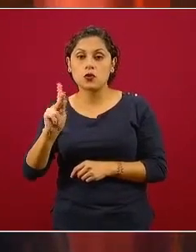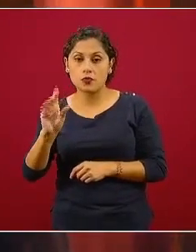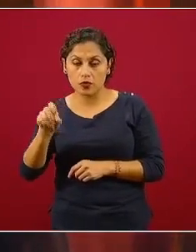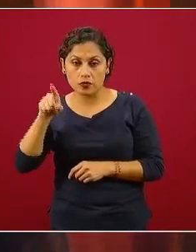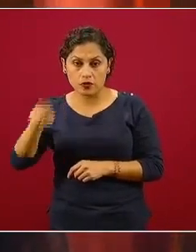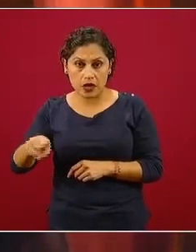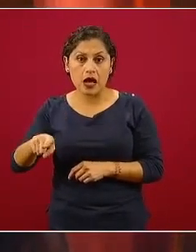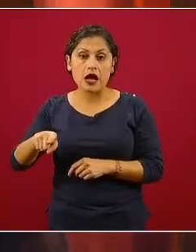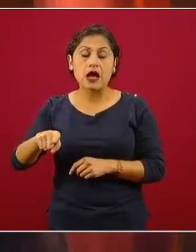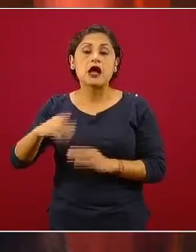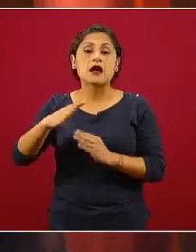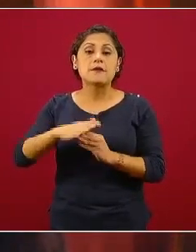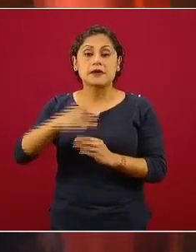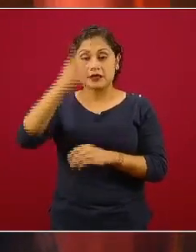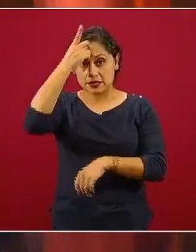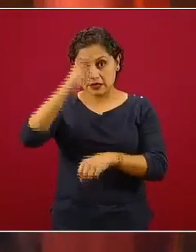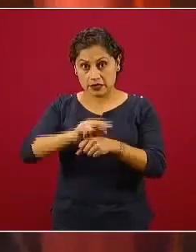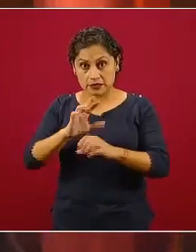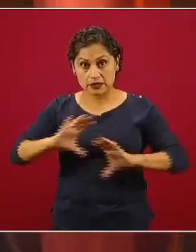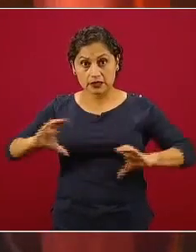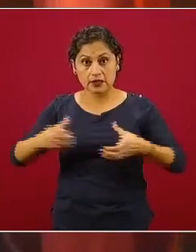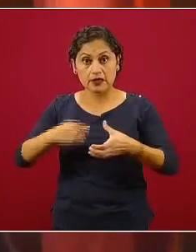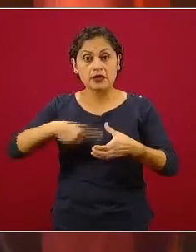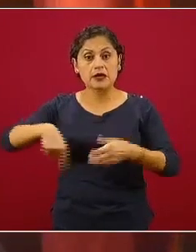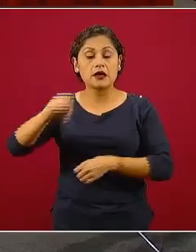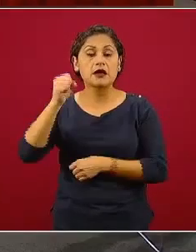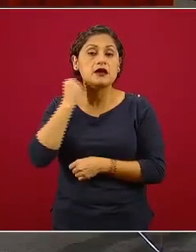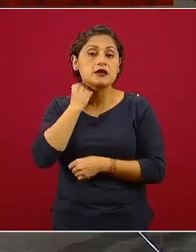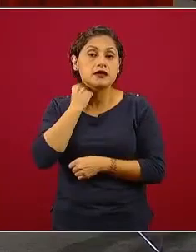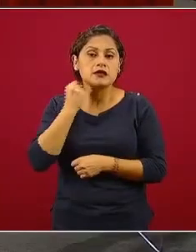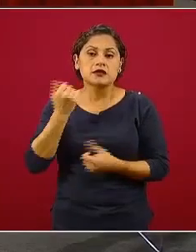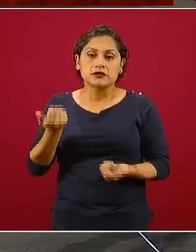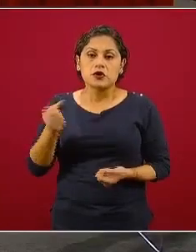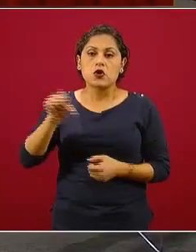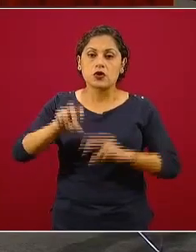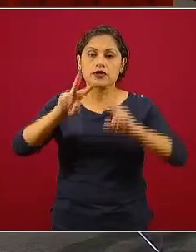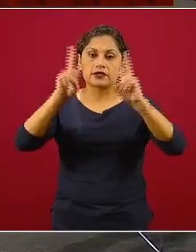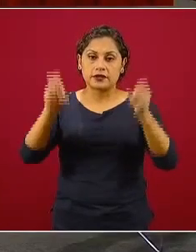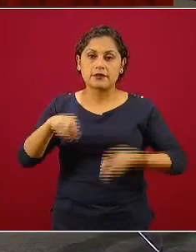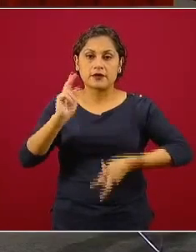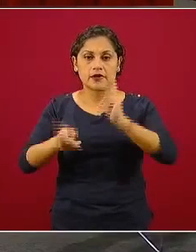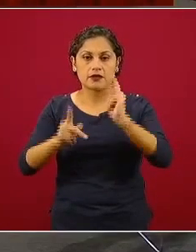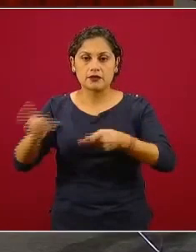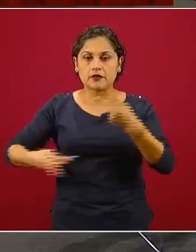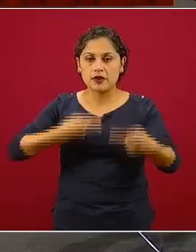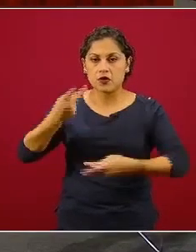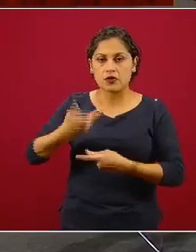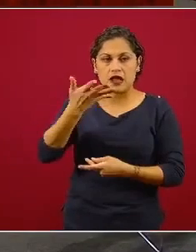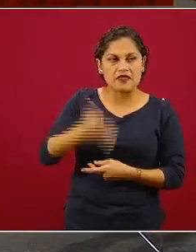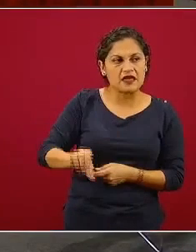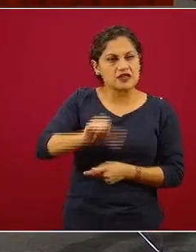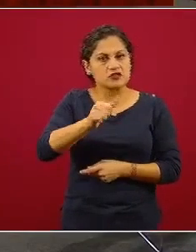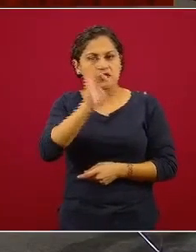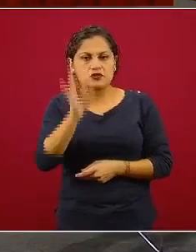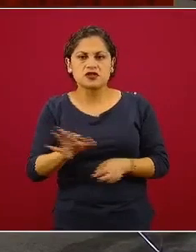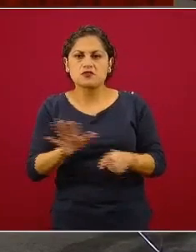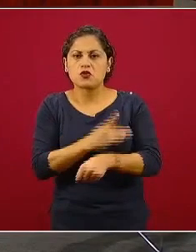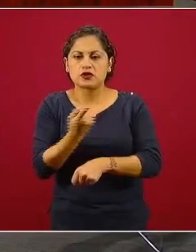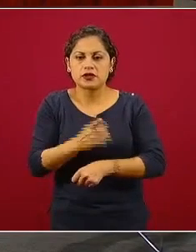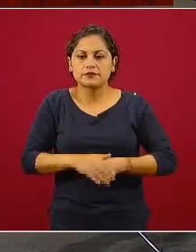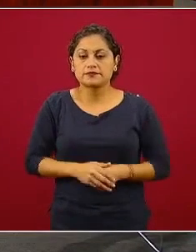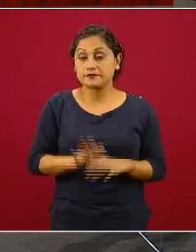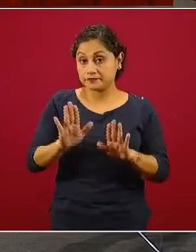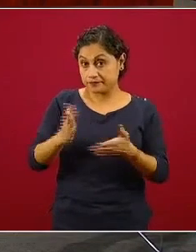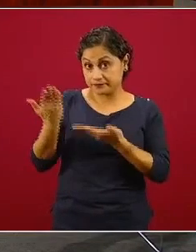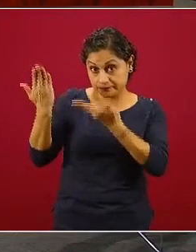este fue un tema recurrente. ¿Por qué México tiene 10% o 11%? Bueno, aquí está la explicación, que es la misma que hemos dicho